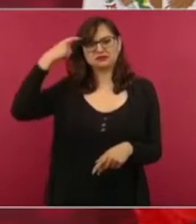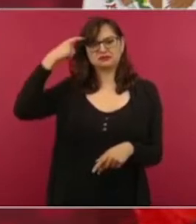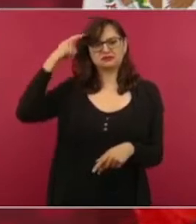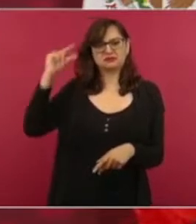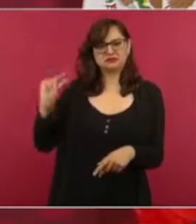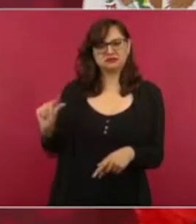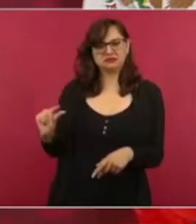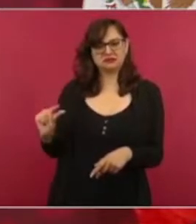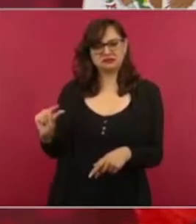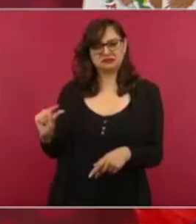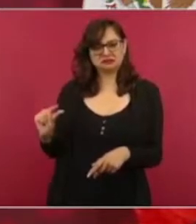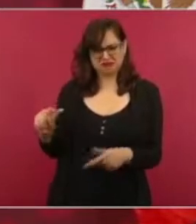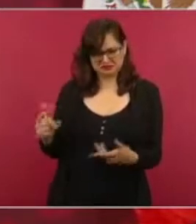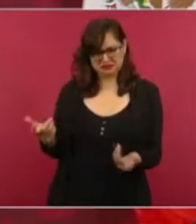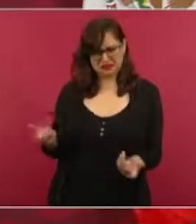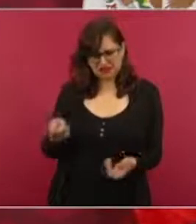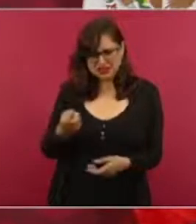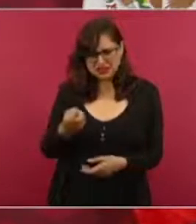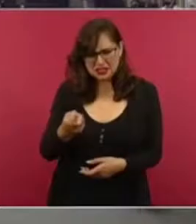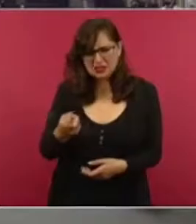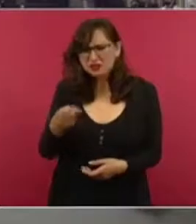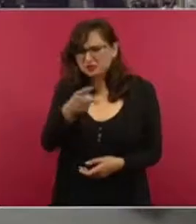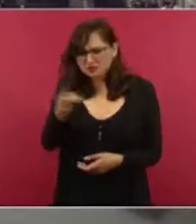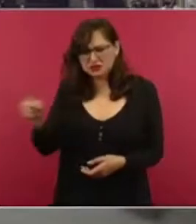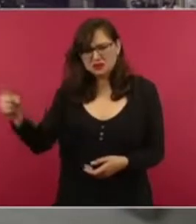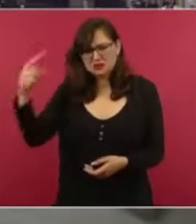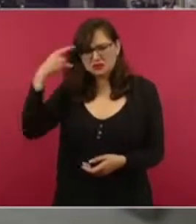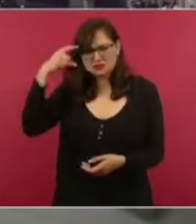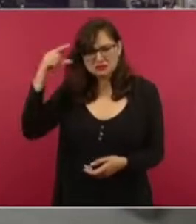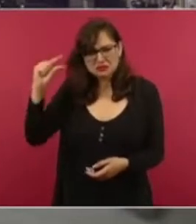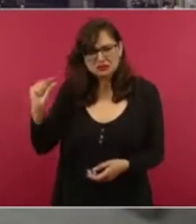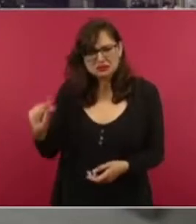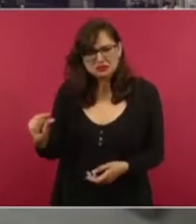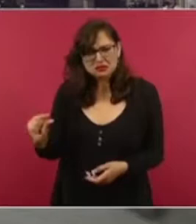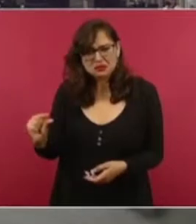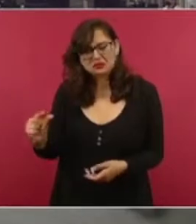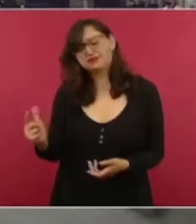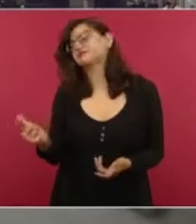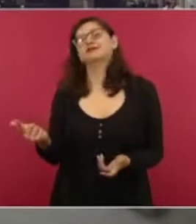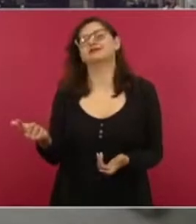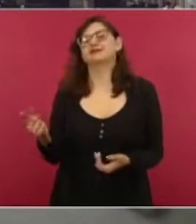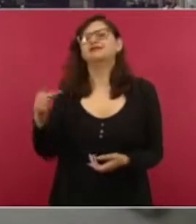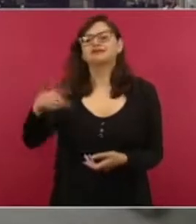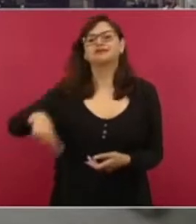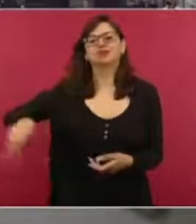manipulable, si no tuviese conciencia de las cosas.